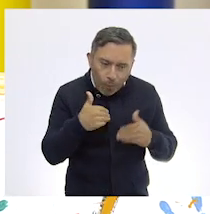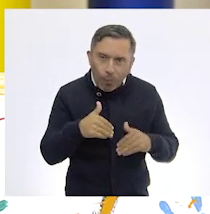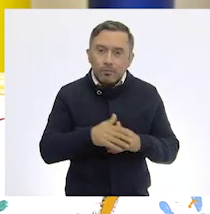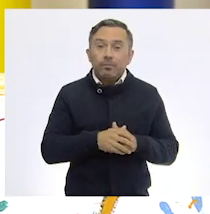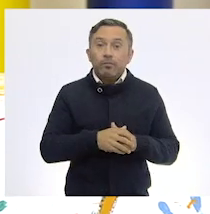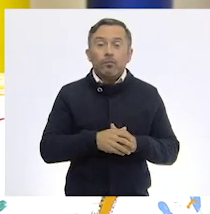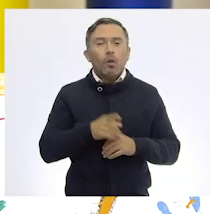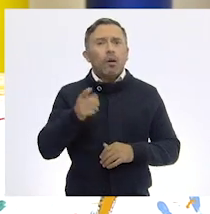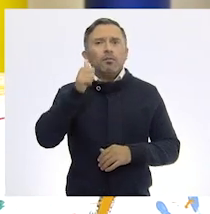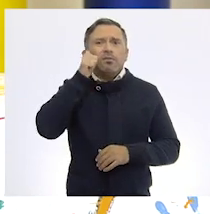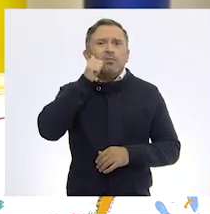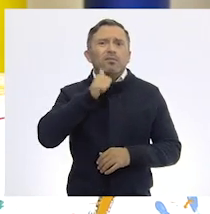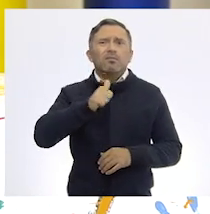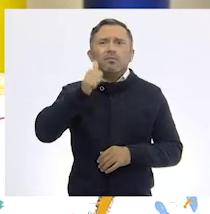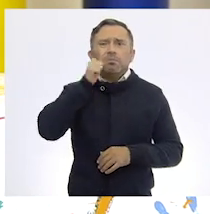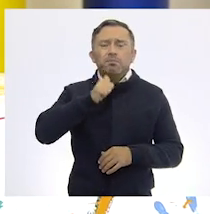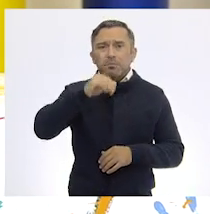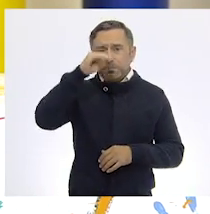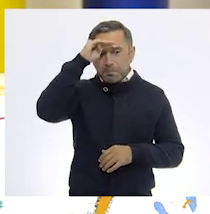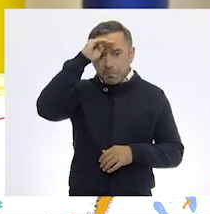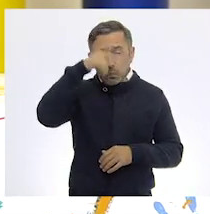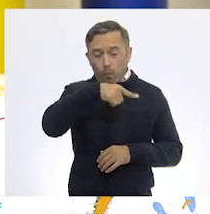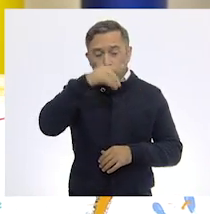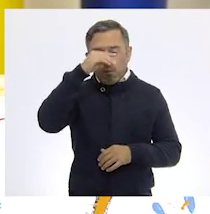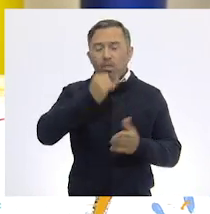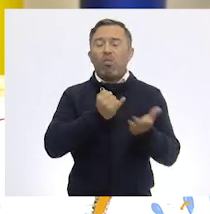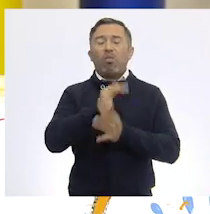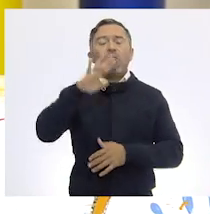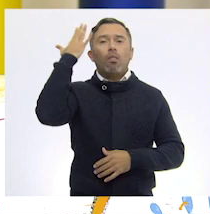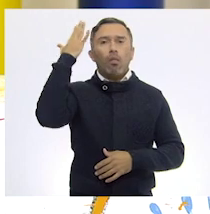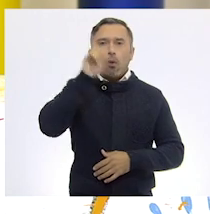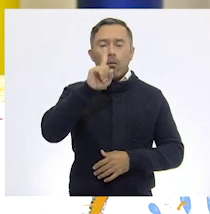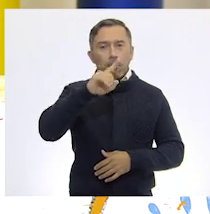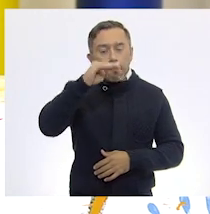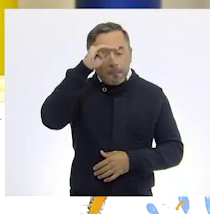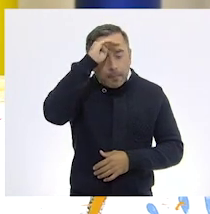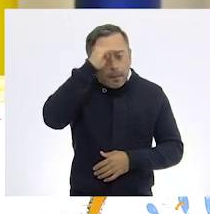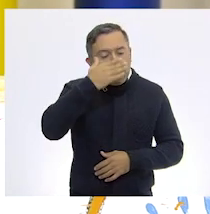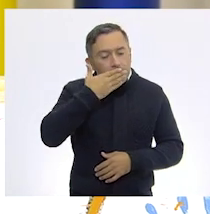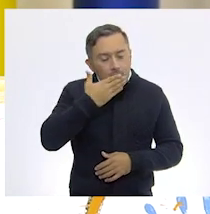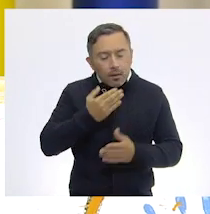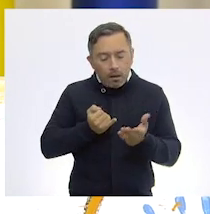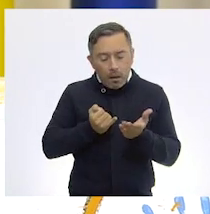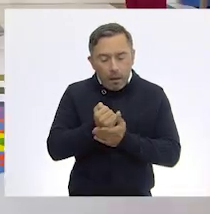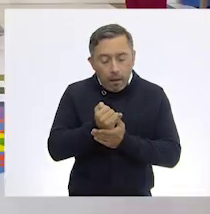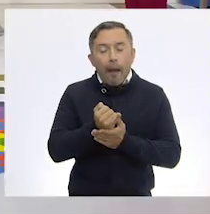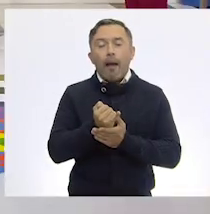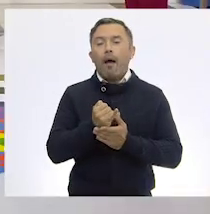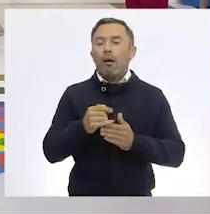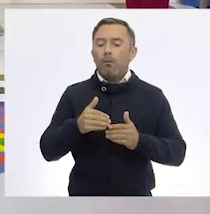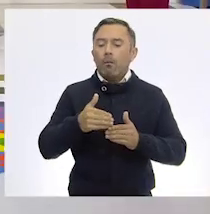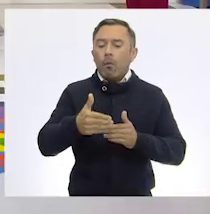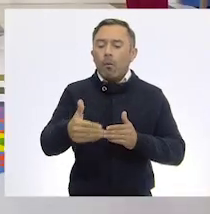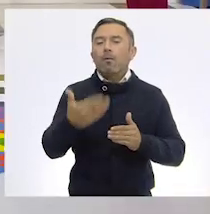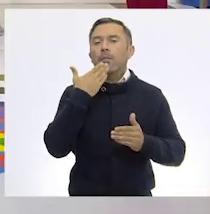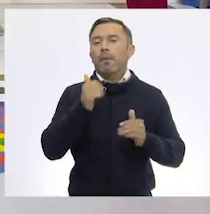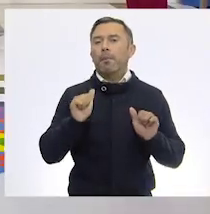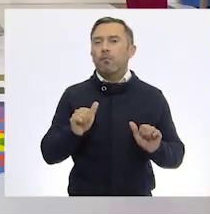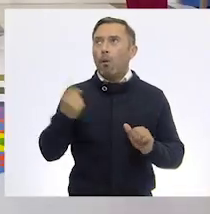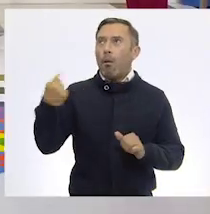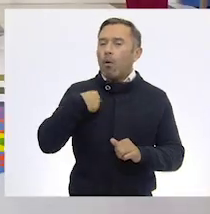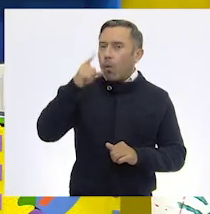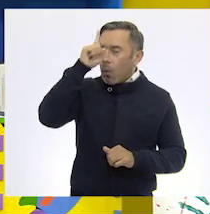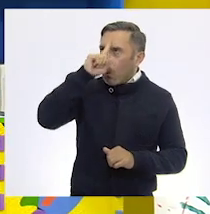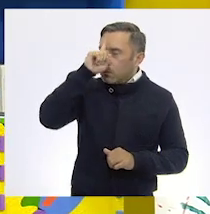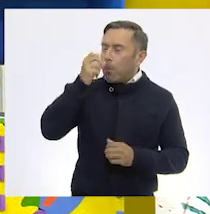las posibles consecuencias antes de actuar. Me sentí feliz de sus consejos. ¡Ay, qué padre, Panchito!